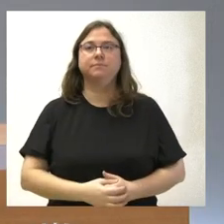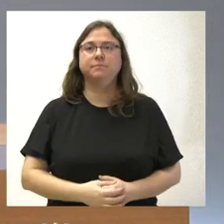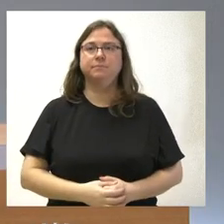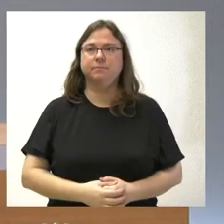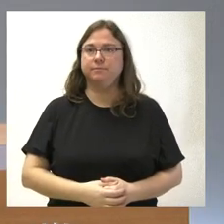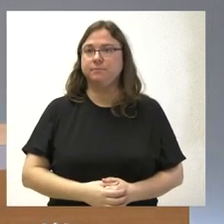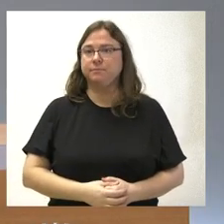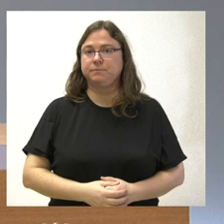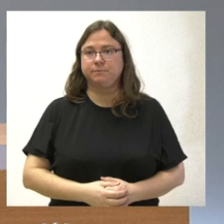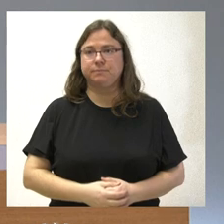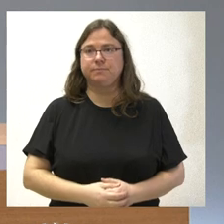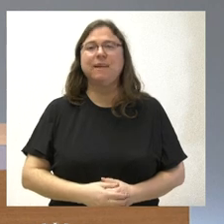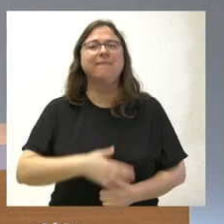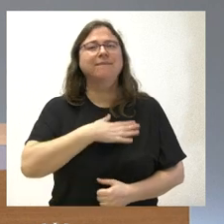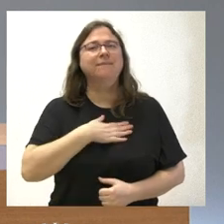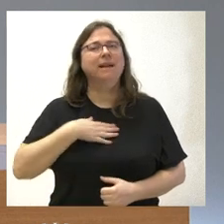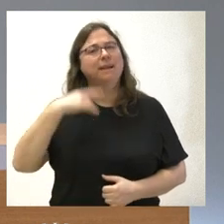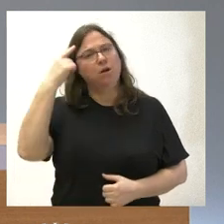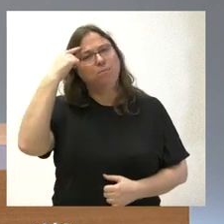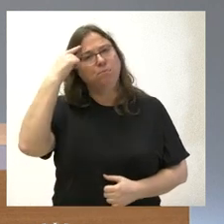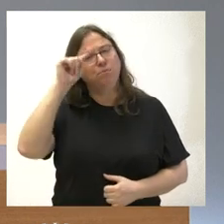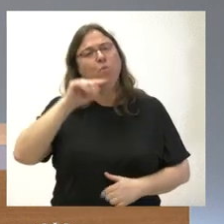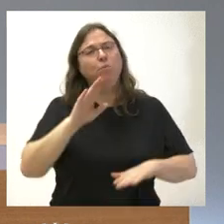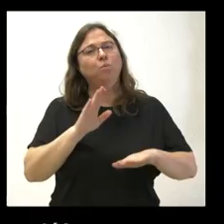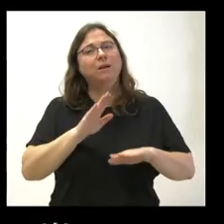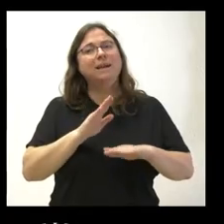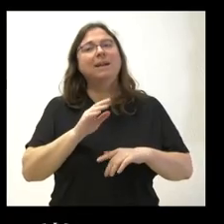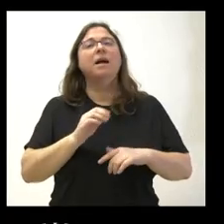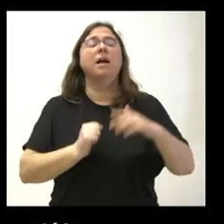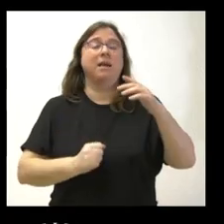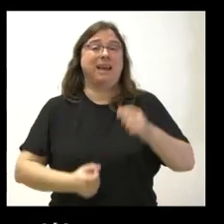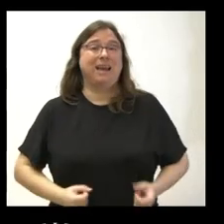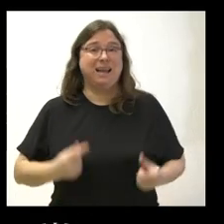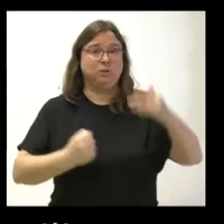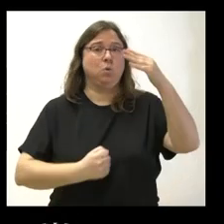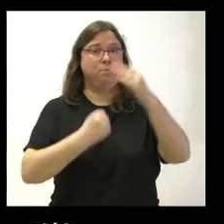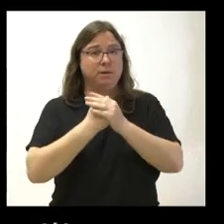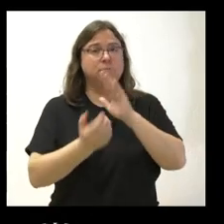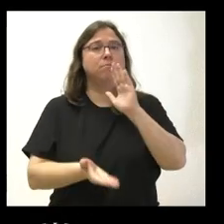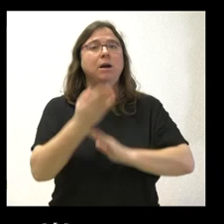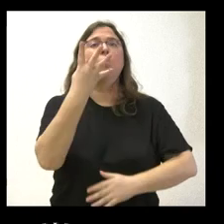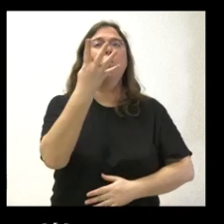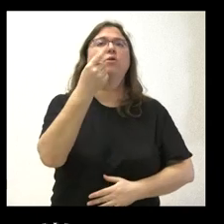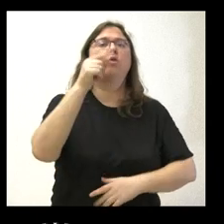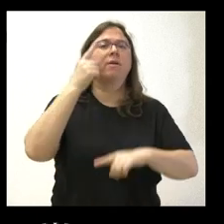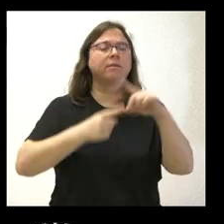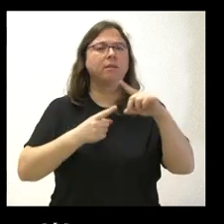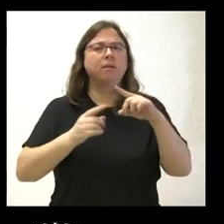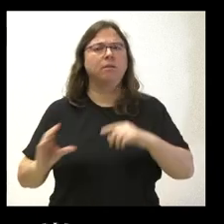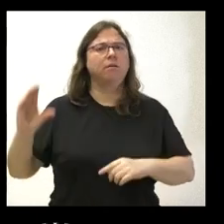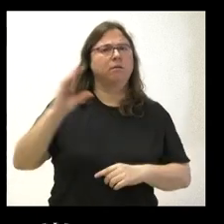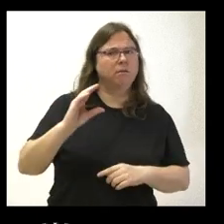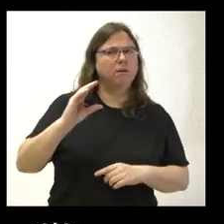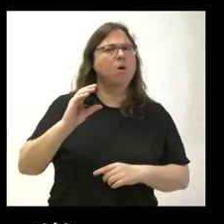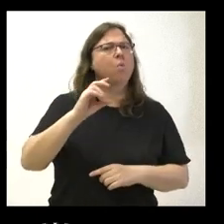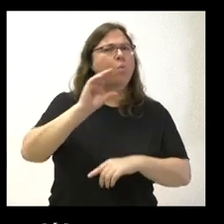sí quería saber por qué crece el el techo de gasto un 4 y medio y las entregas a cuenta sin embargo han crecido un 7 y